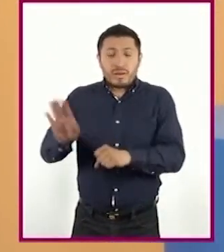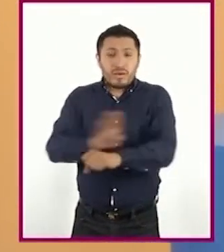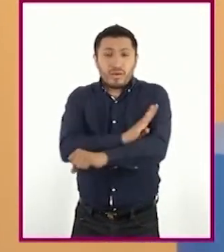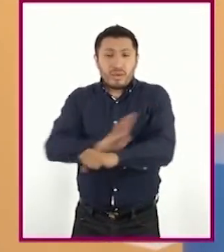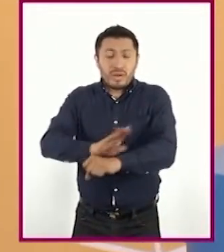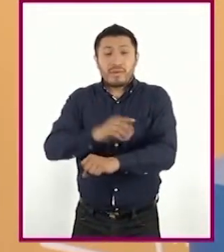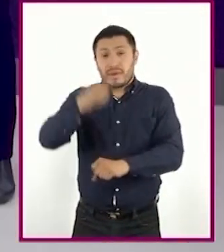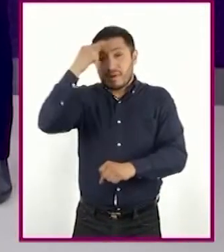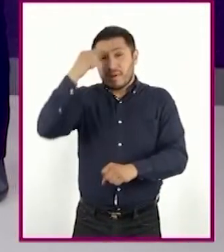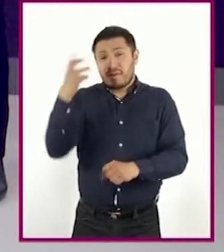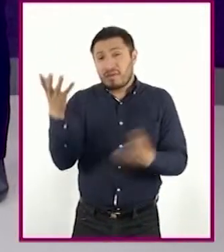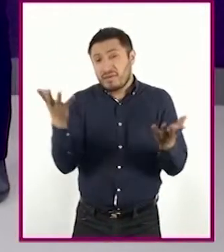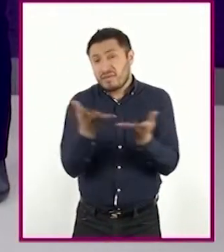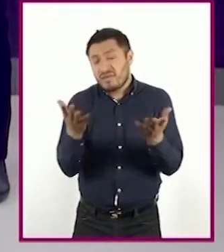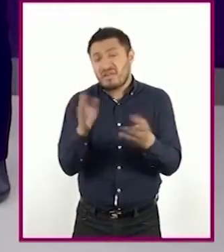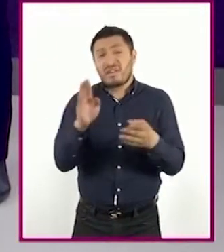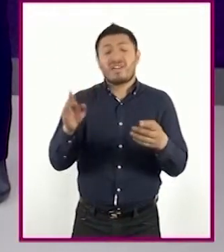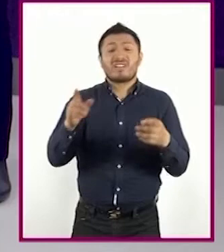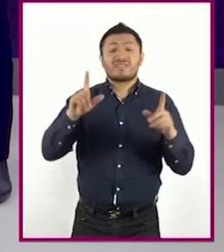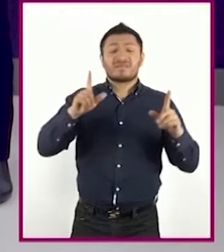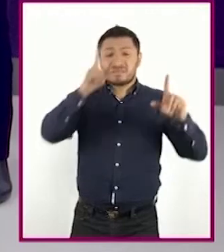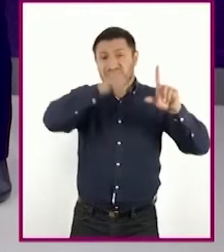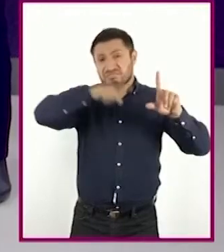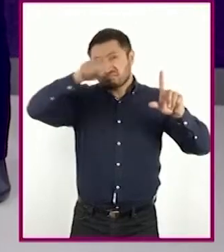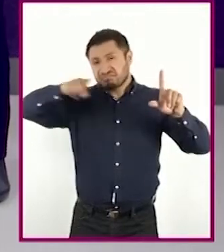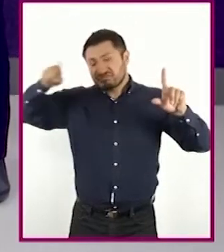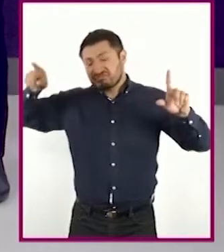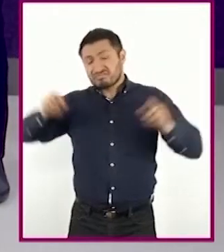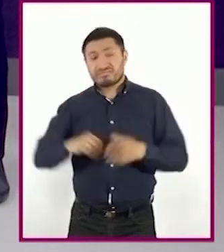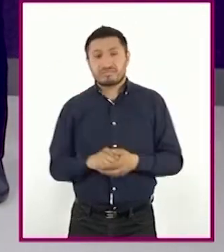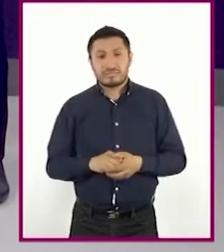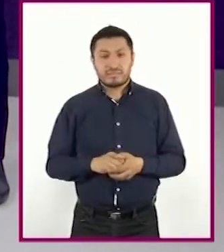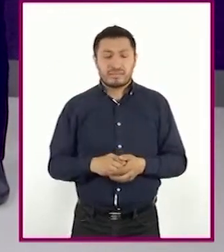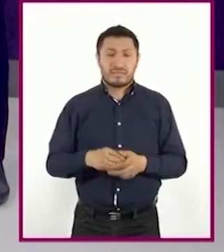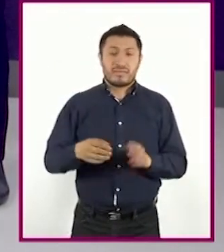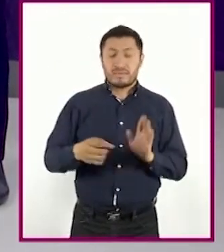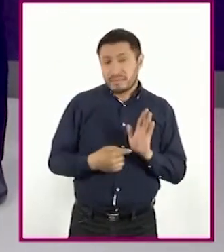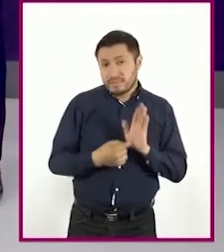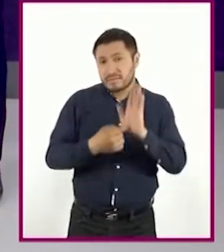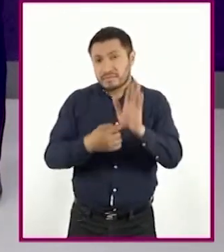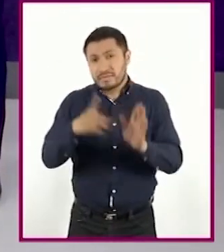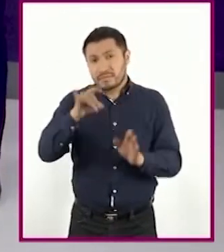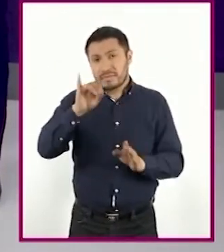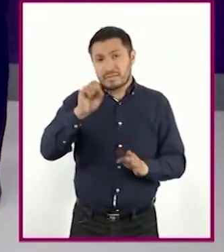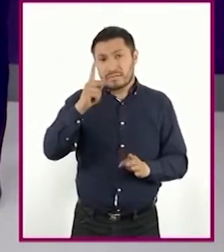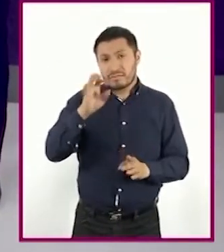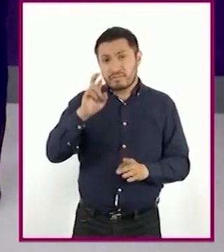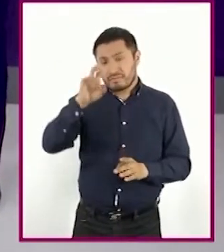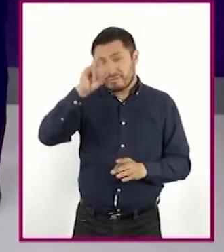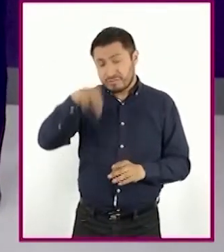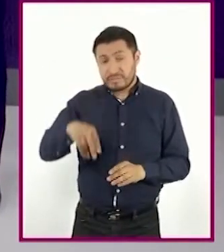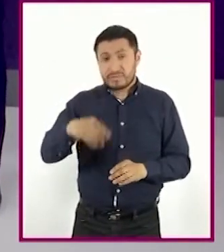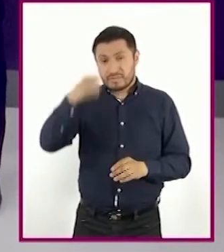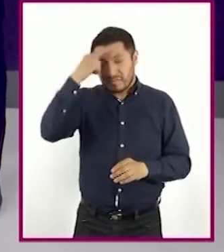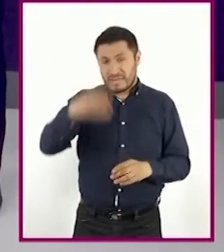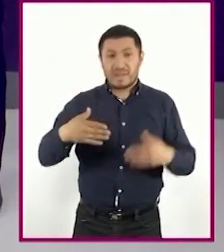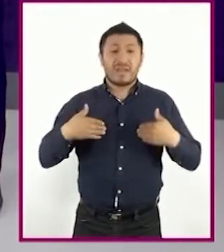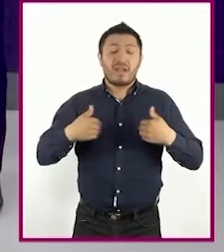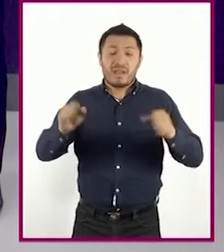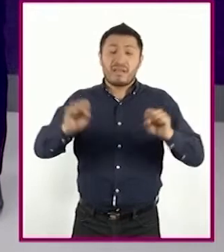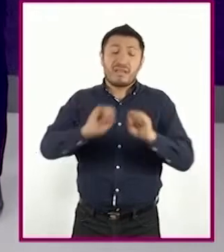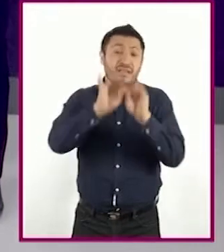de gráficas? Indican la dispersión de los datos de una manera gráfica para una mejor